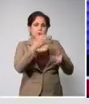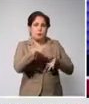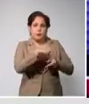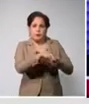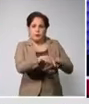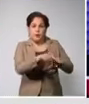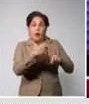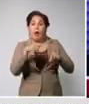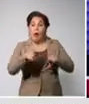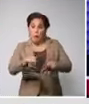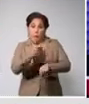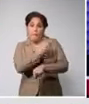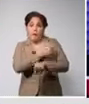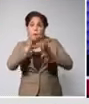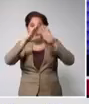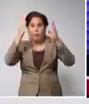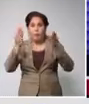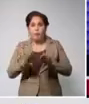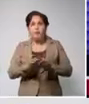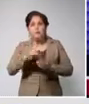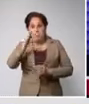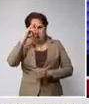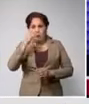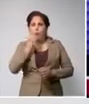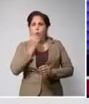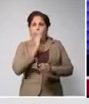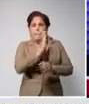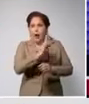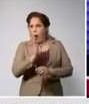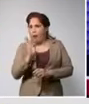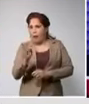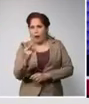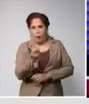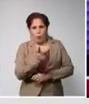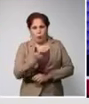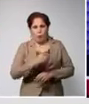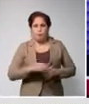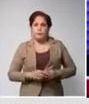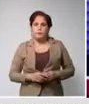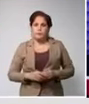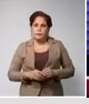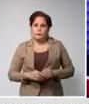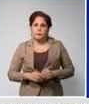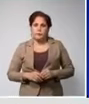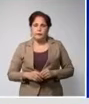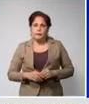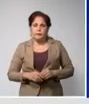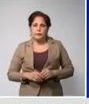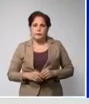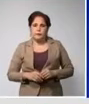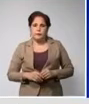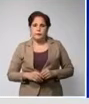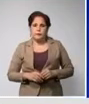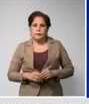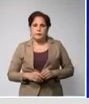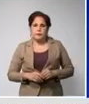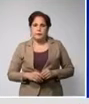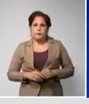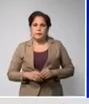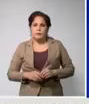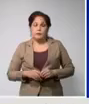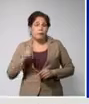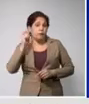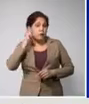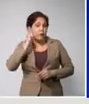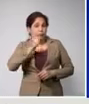están aplicando en el mundo son efectivas aún contra estas nuevas cepas. A propósito de este tema, doctor, una